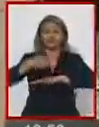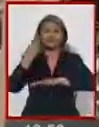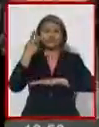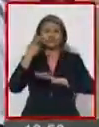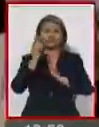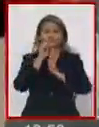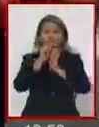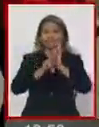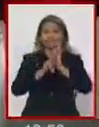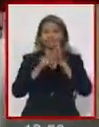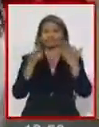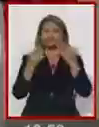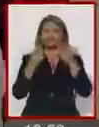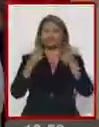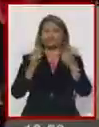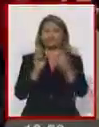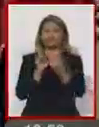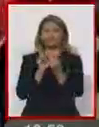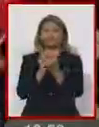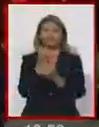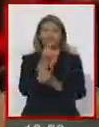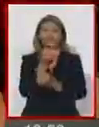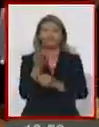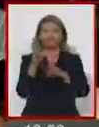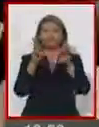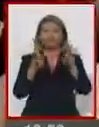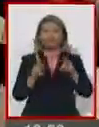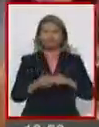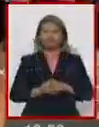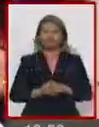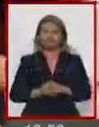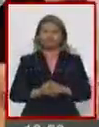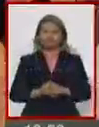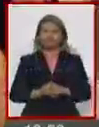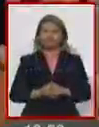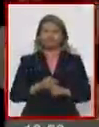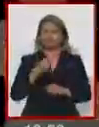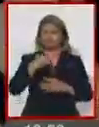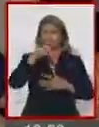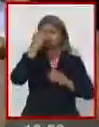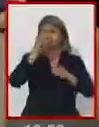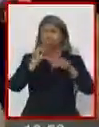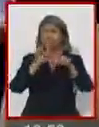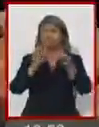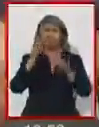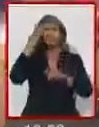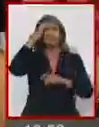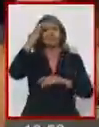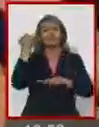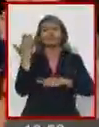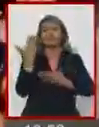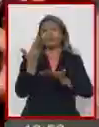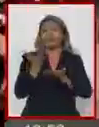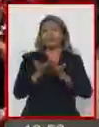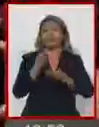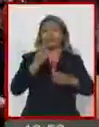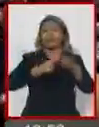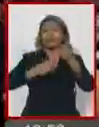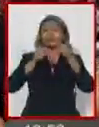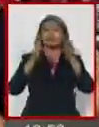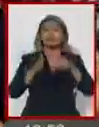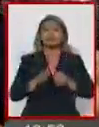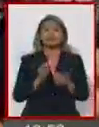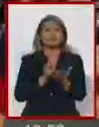ustedes observar. Vamos a tratar de conversar con algunos de los vecinos que están, se encuentran molestos, ¿no?, por estos asentamientos de